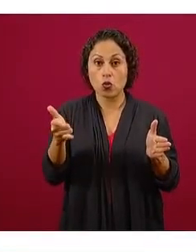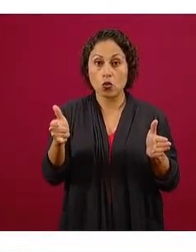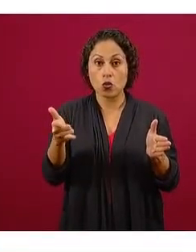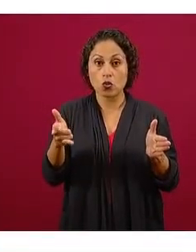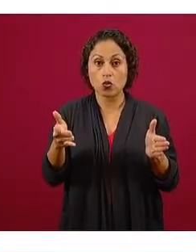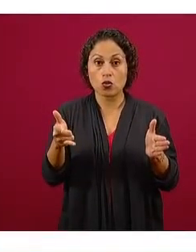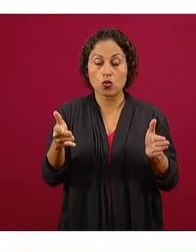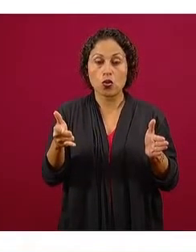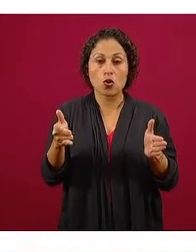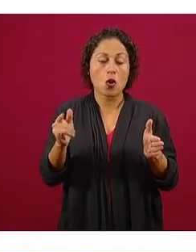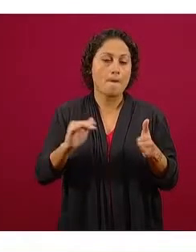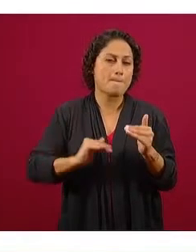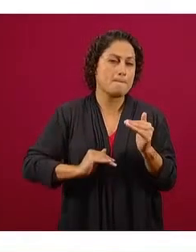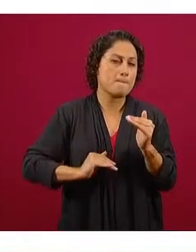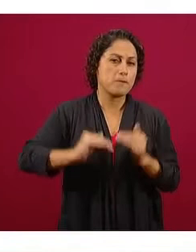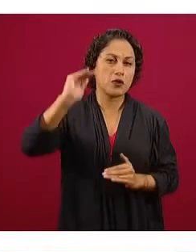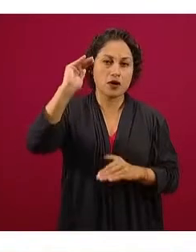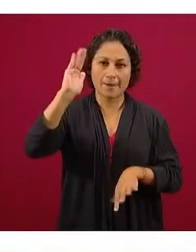vivió un repunte